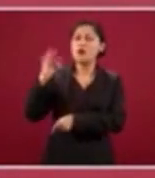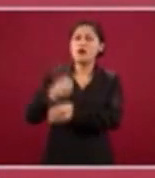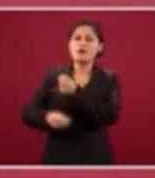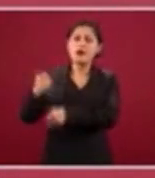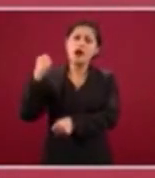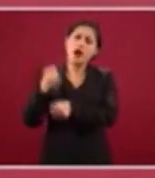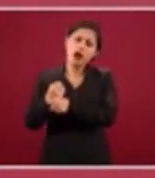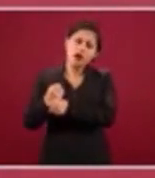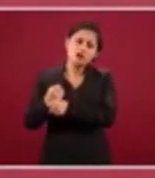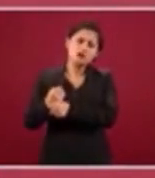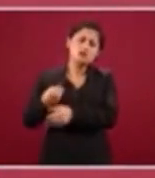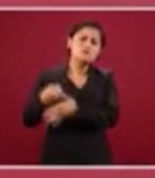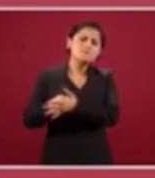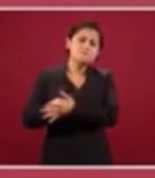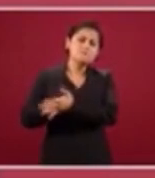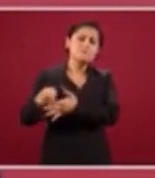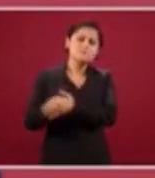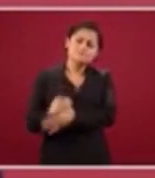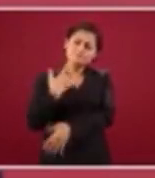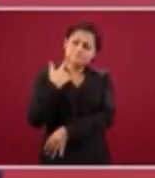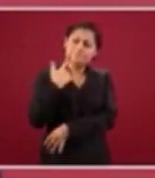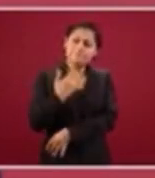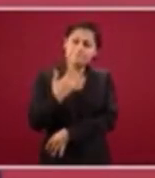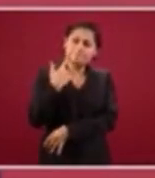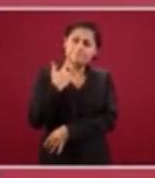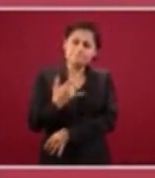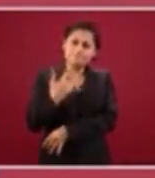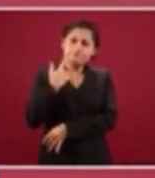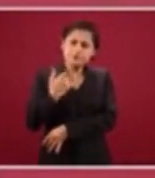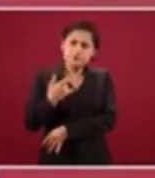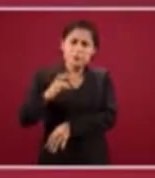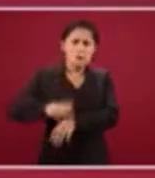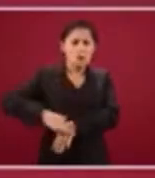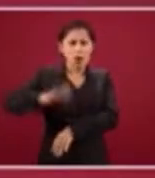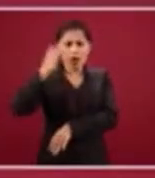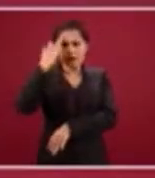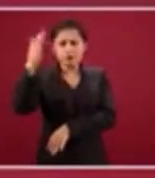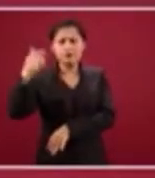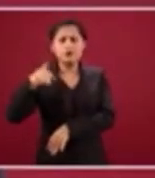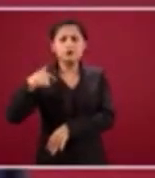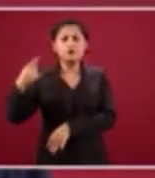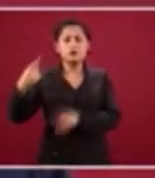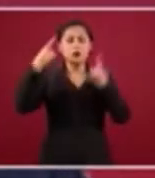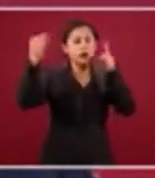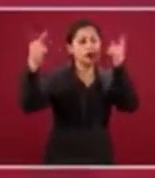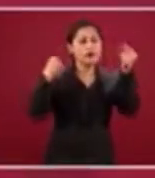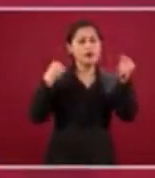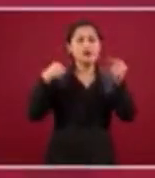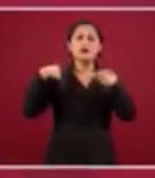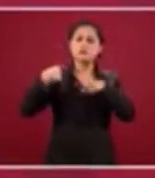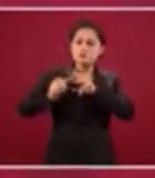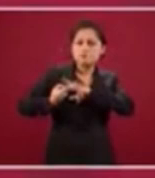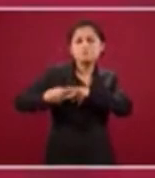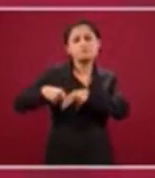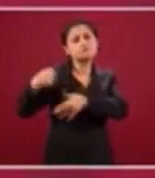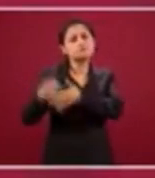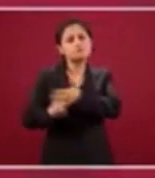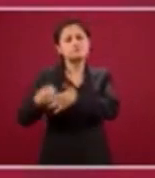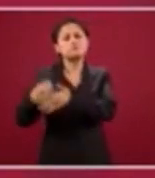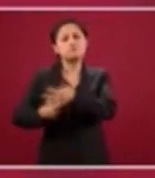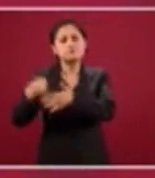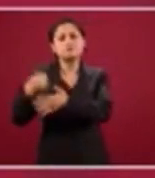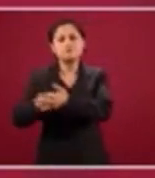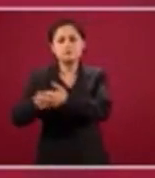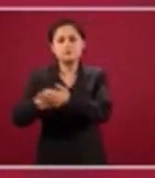más de 40 años, desde que salí de la escuela. Entonces, no soy un